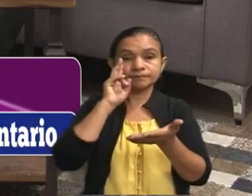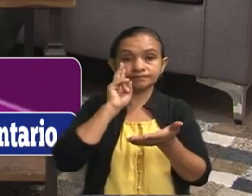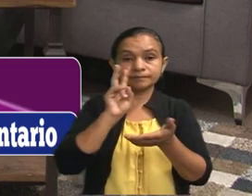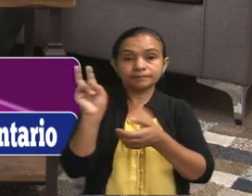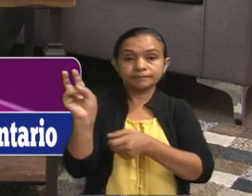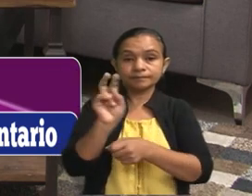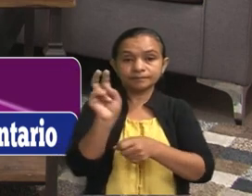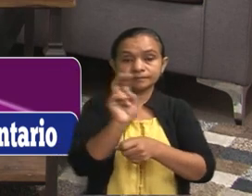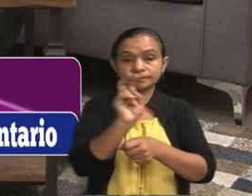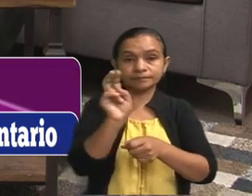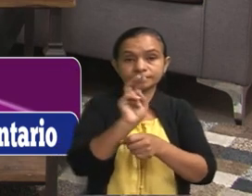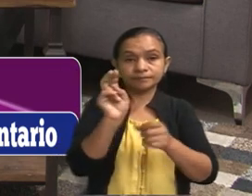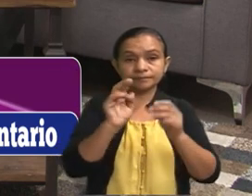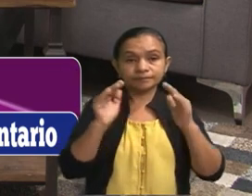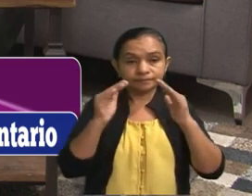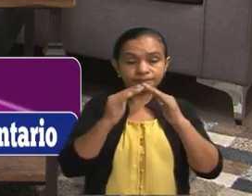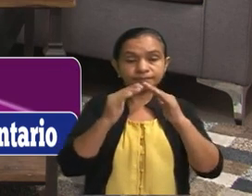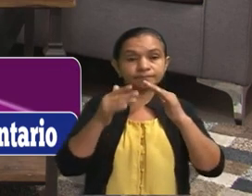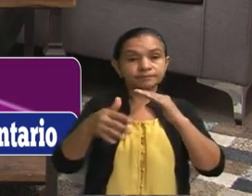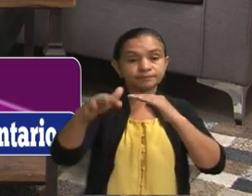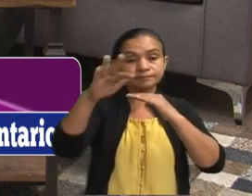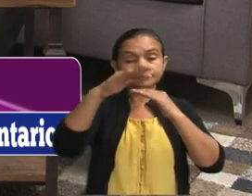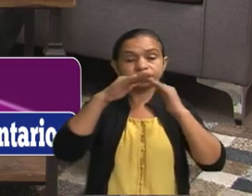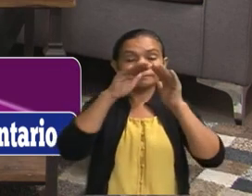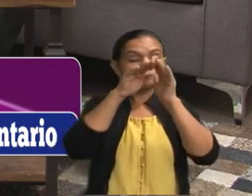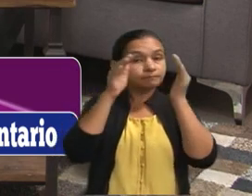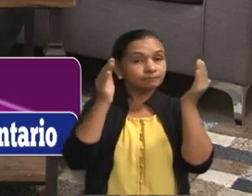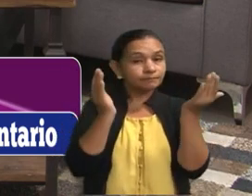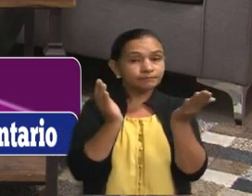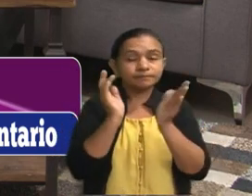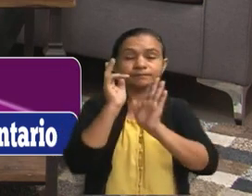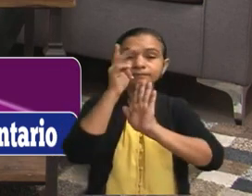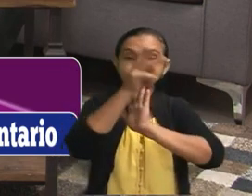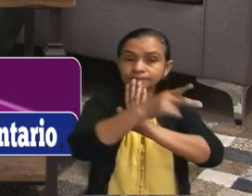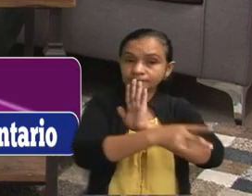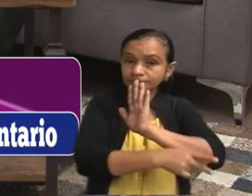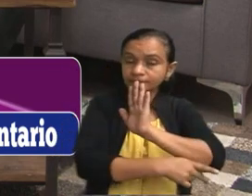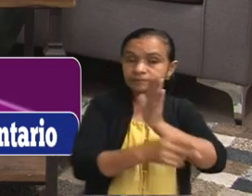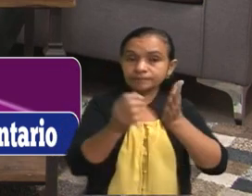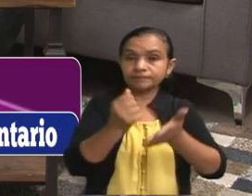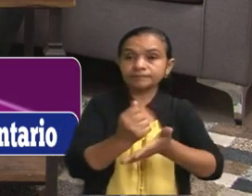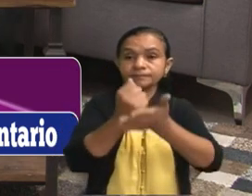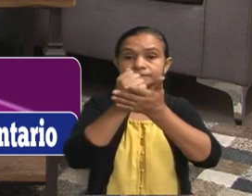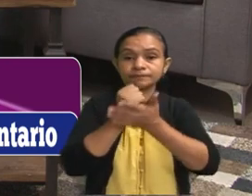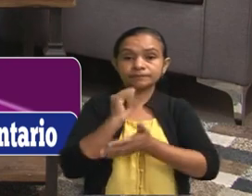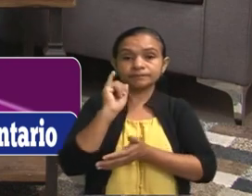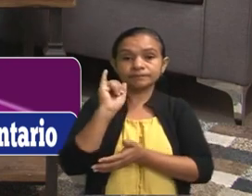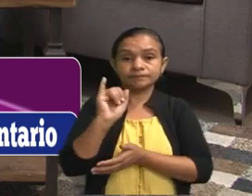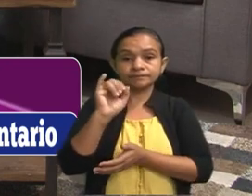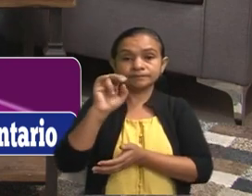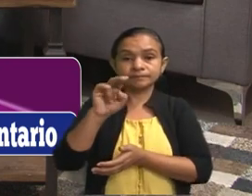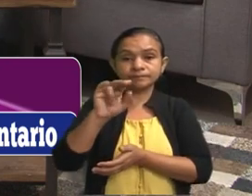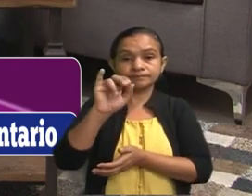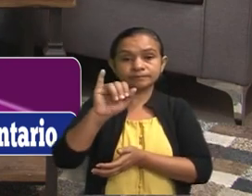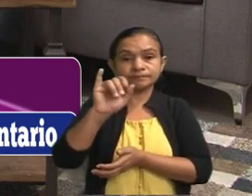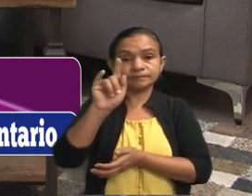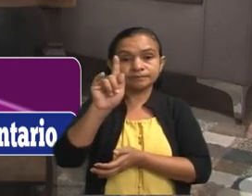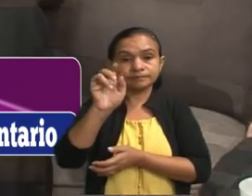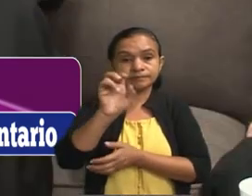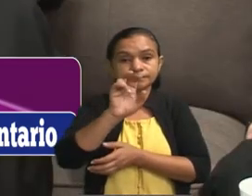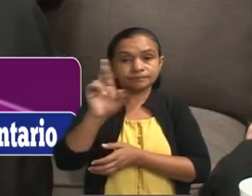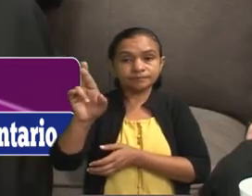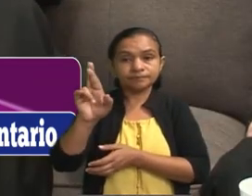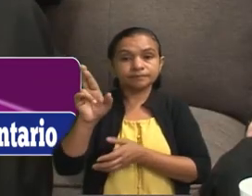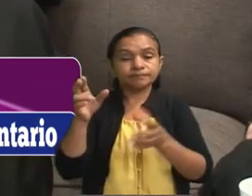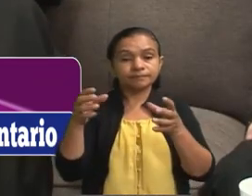vigilancia de tsunami. O sea, a nivel mundial. A nivel mundial, inclusive. Y esto ha venido permitiendo que en el INITER se acumule, ¿verdad?, una